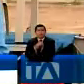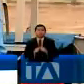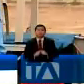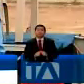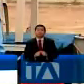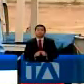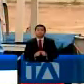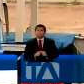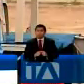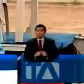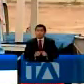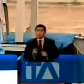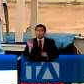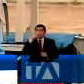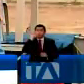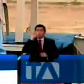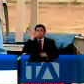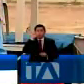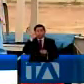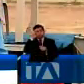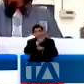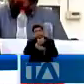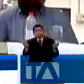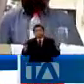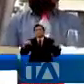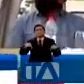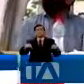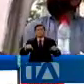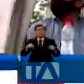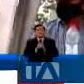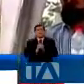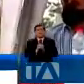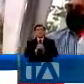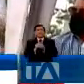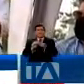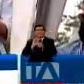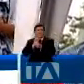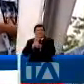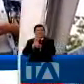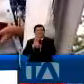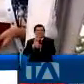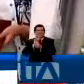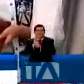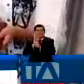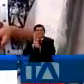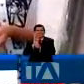declaraciones la ministra Romo las dio en el Cantón Milagro, donde participó de un acto en el que se puso